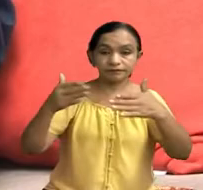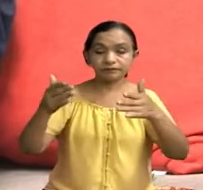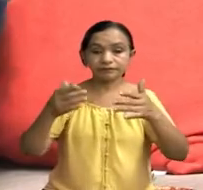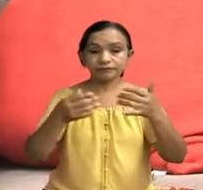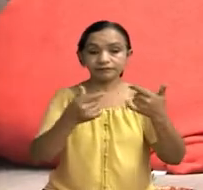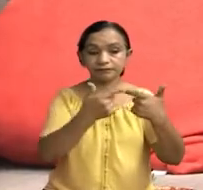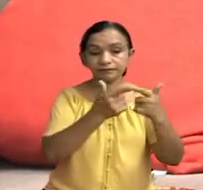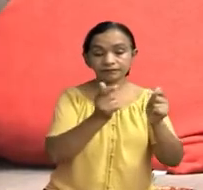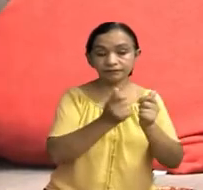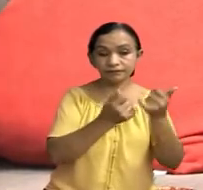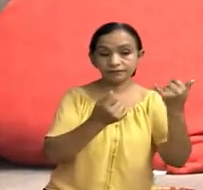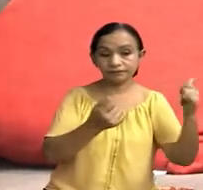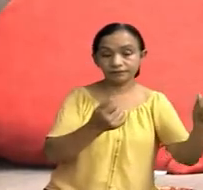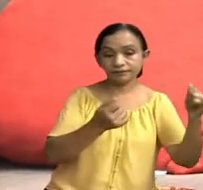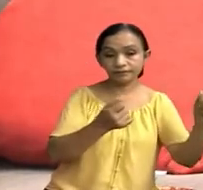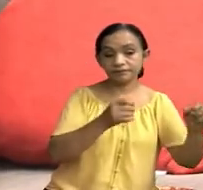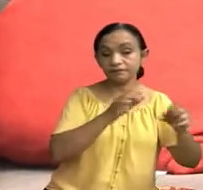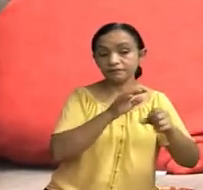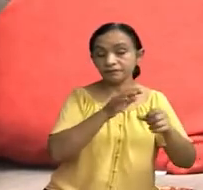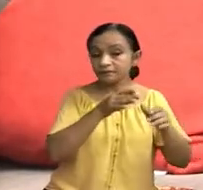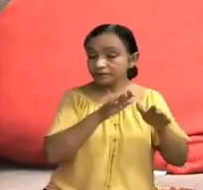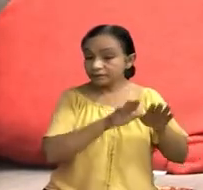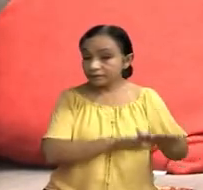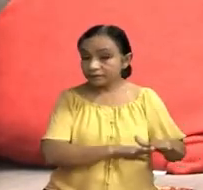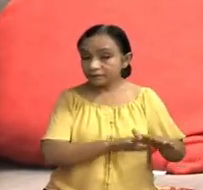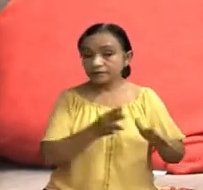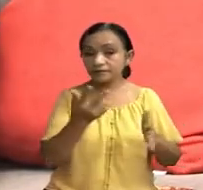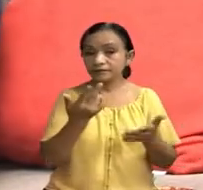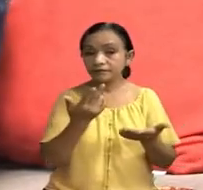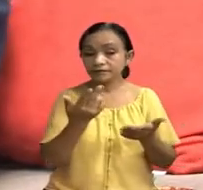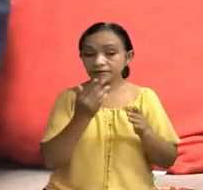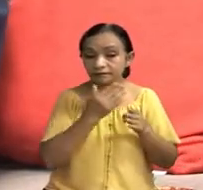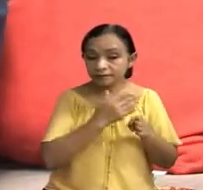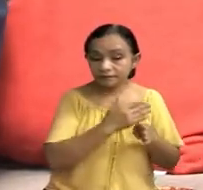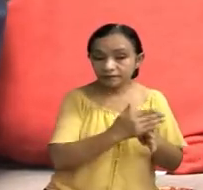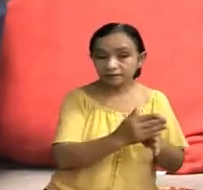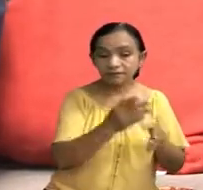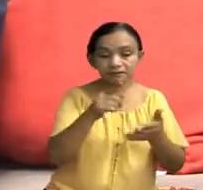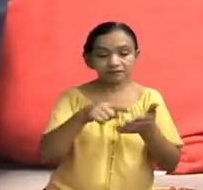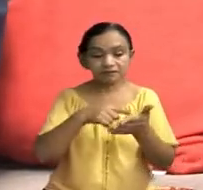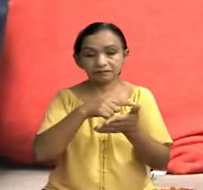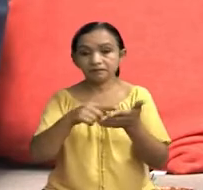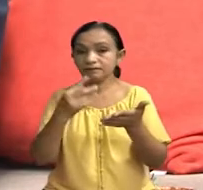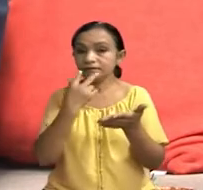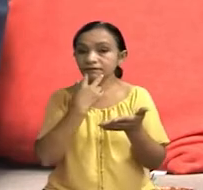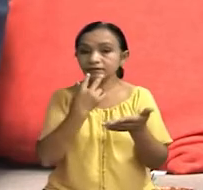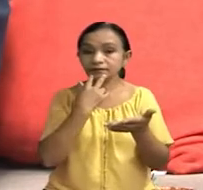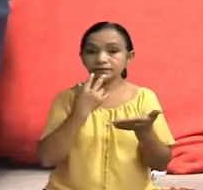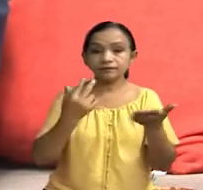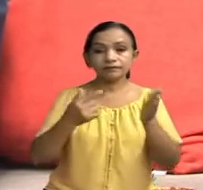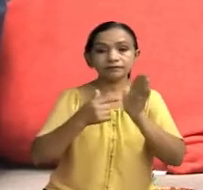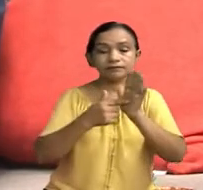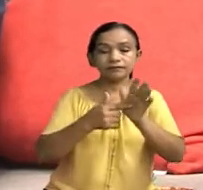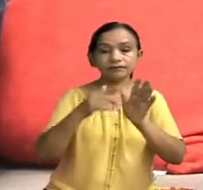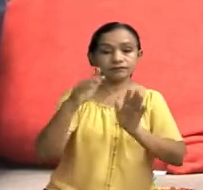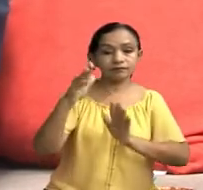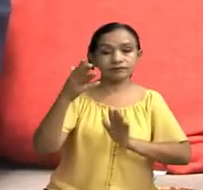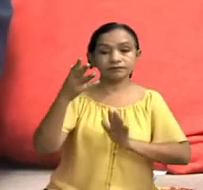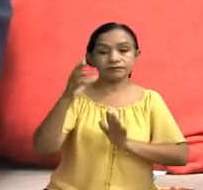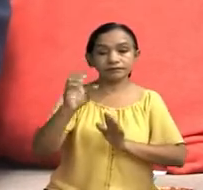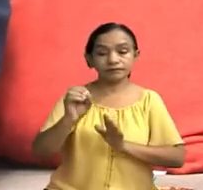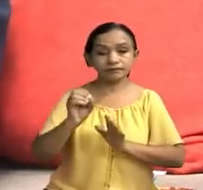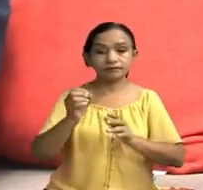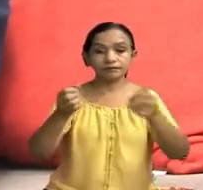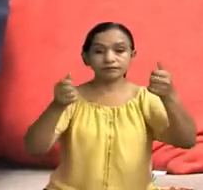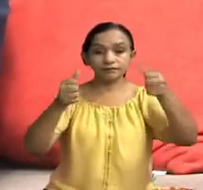izquierda, que estaba proscrita, los sectores progresistas estaban proscritos de participar electoralmente. Por ejemplo, a inicio de los 90 se dan los